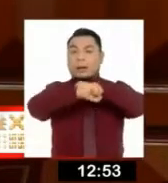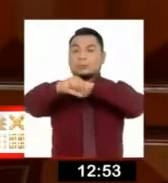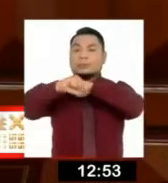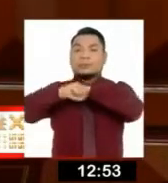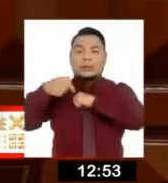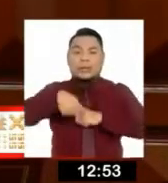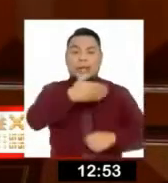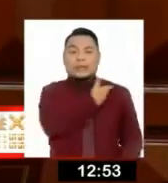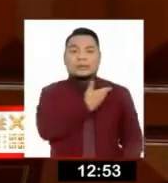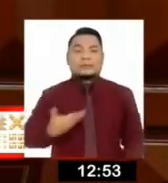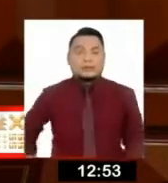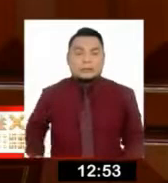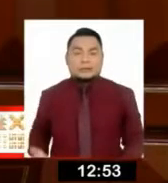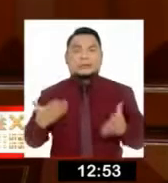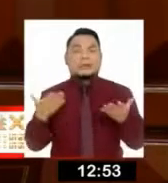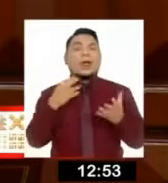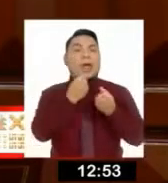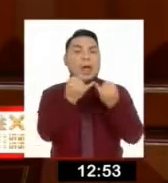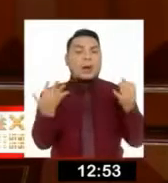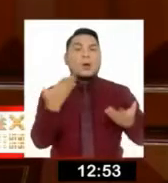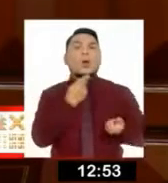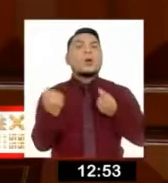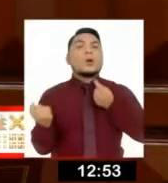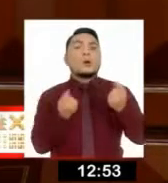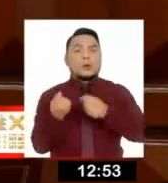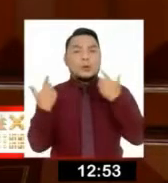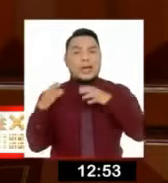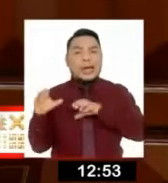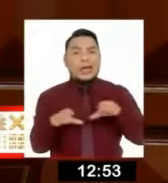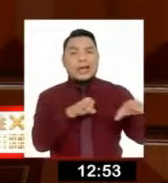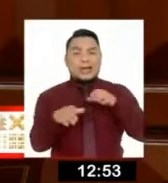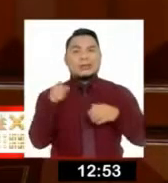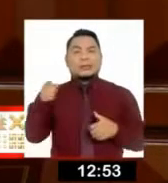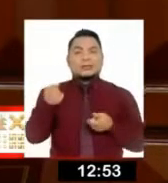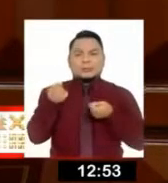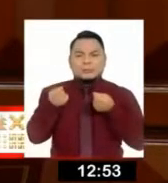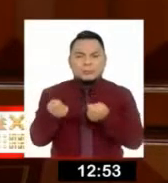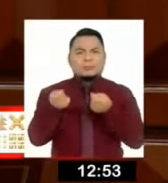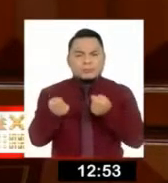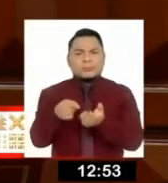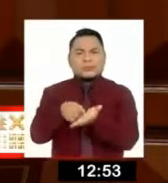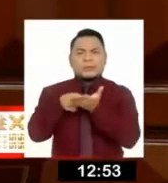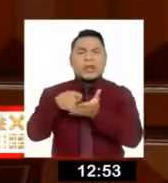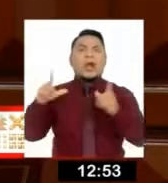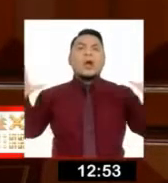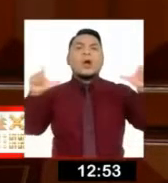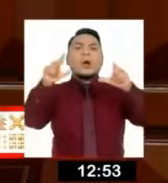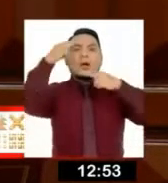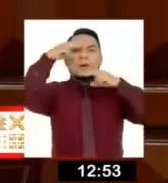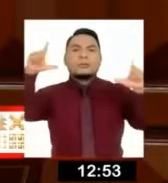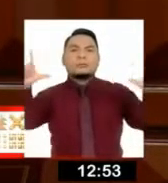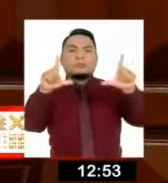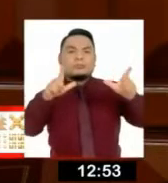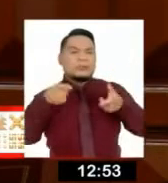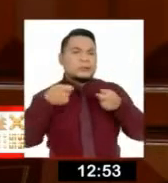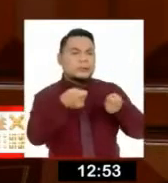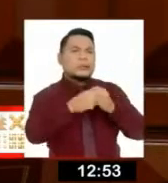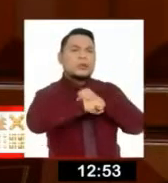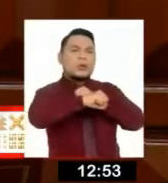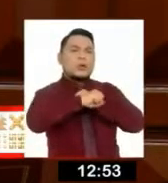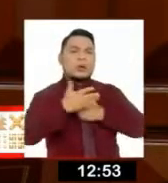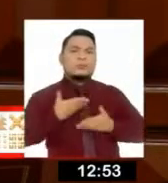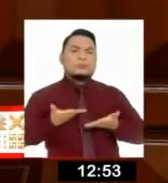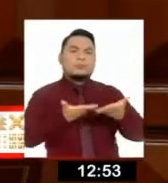Estado, mediante la cual algunos gobiernos han realizado presión indebida a los medios de comunicación para